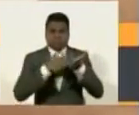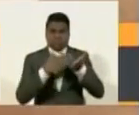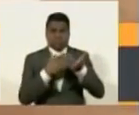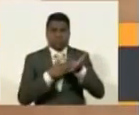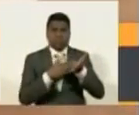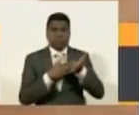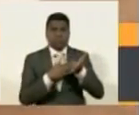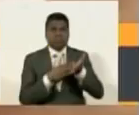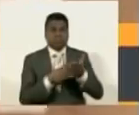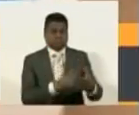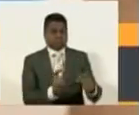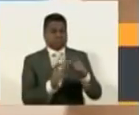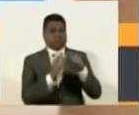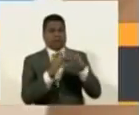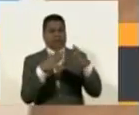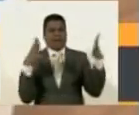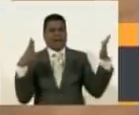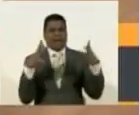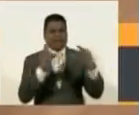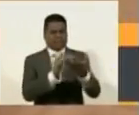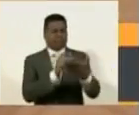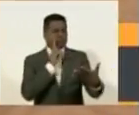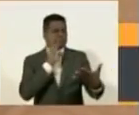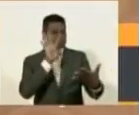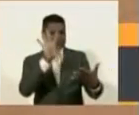¿Cómo está más grande la letra?